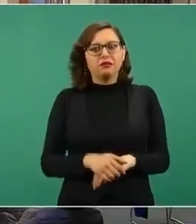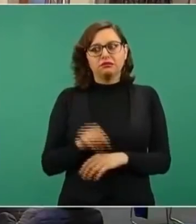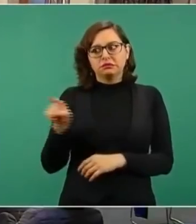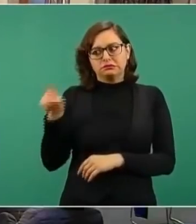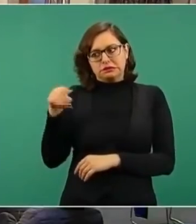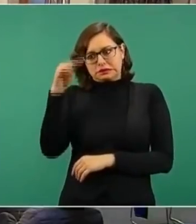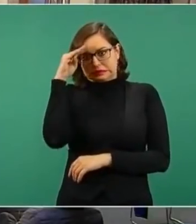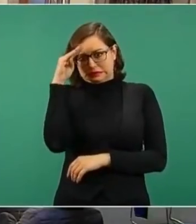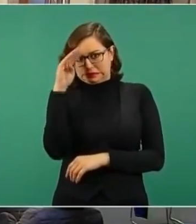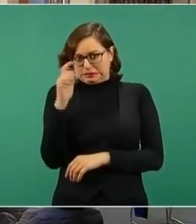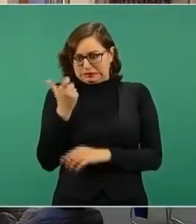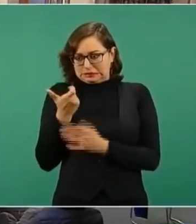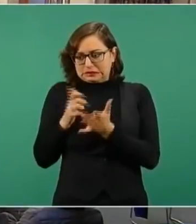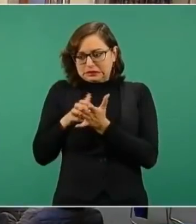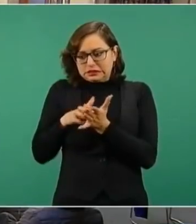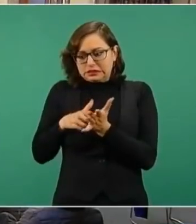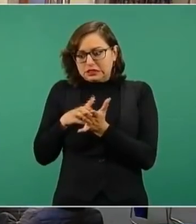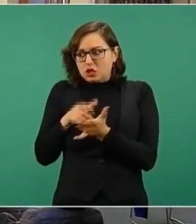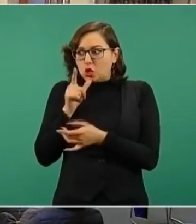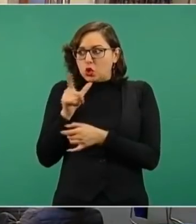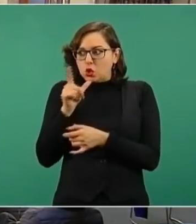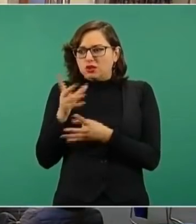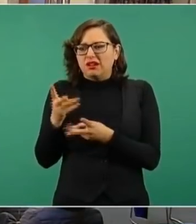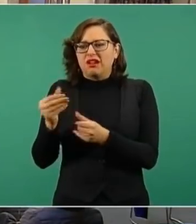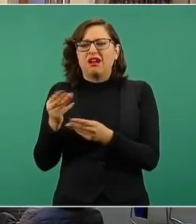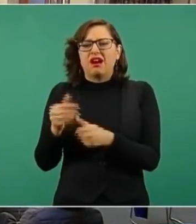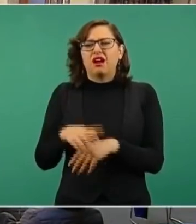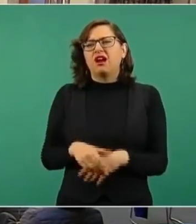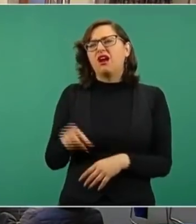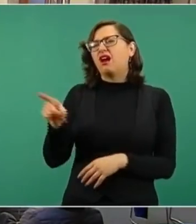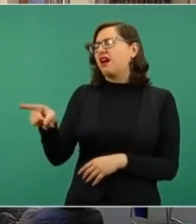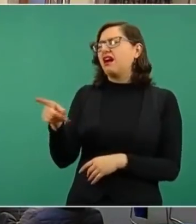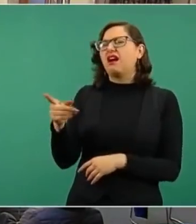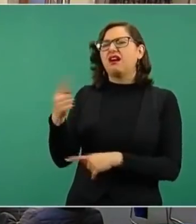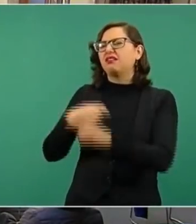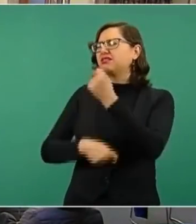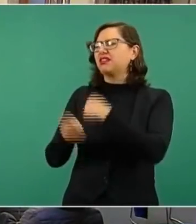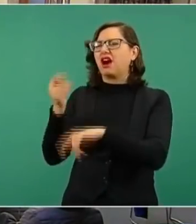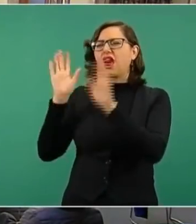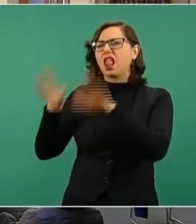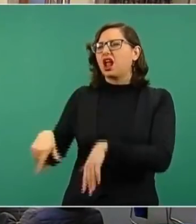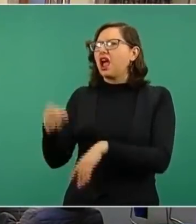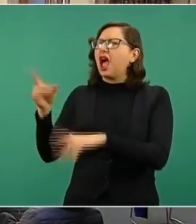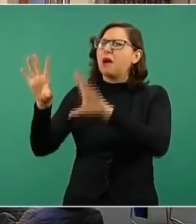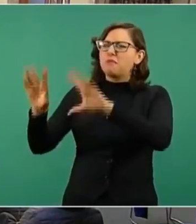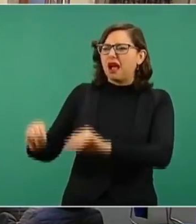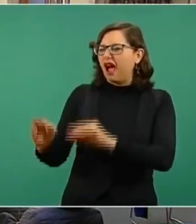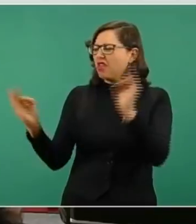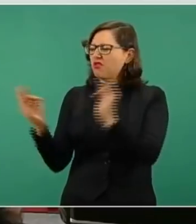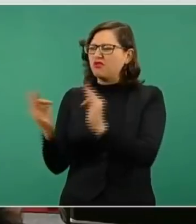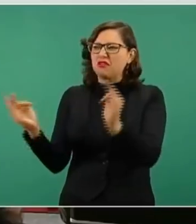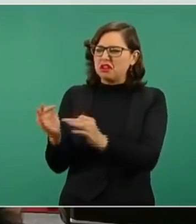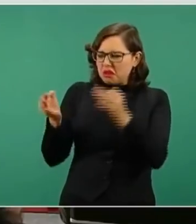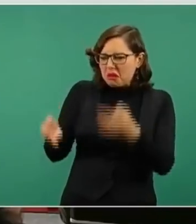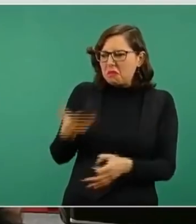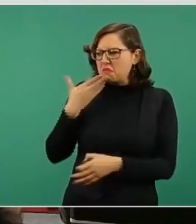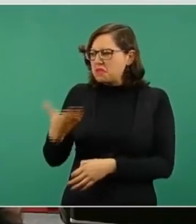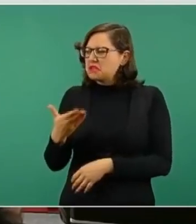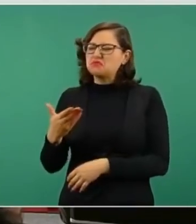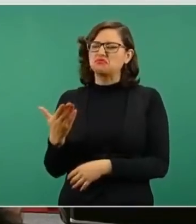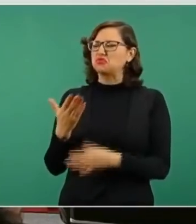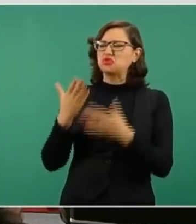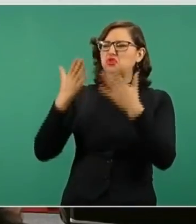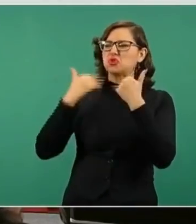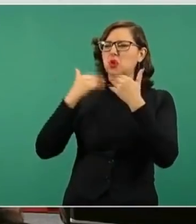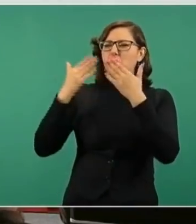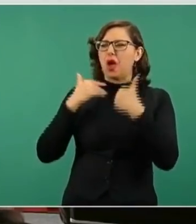luz. Entonces la gente dice, no vayas a la tienda de abarrotes porque está apagado el refrigerador, no es tan frío lo